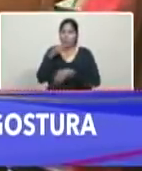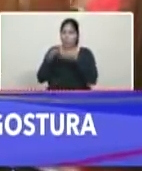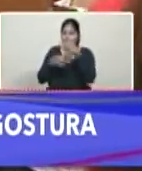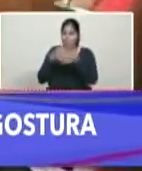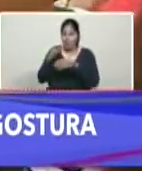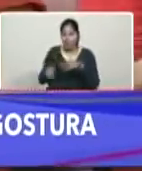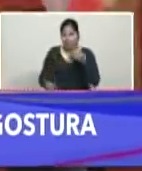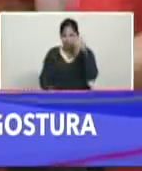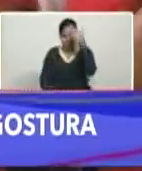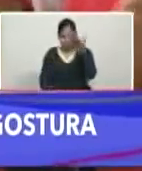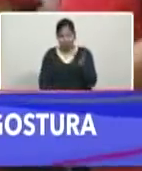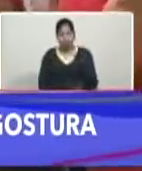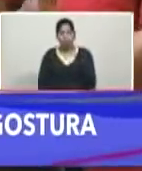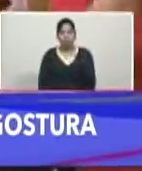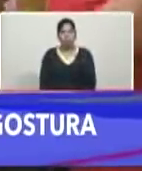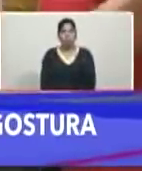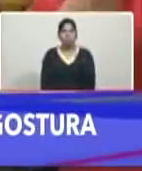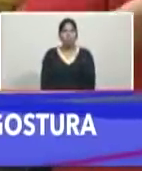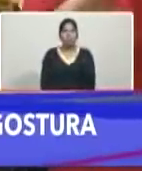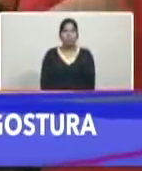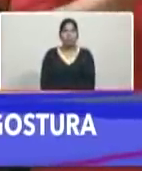Aleikum insalam.